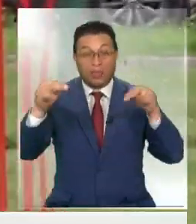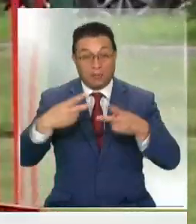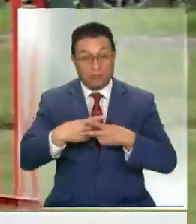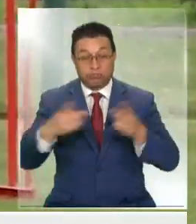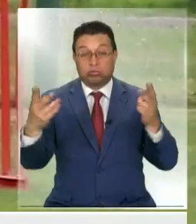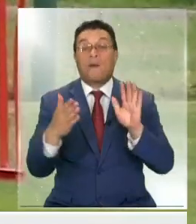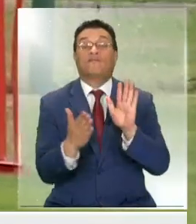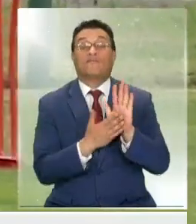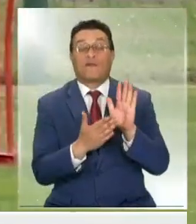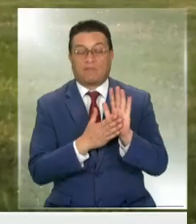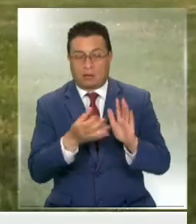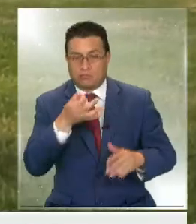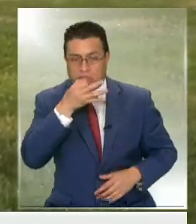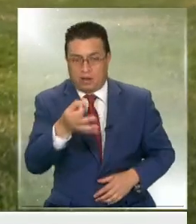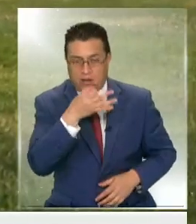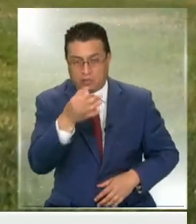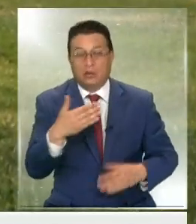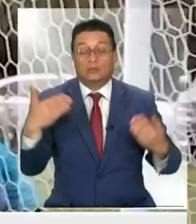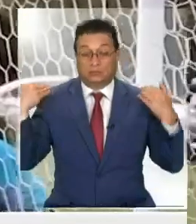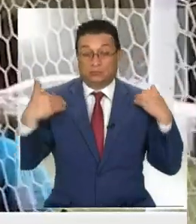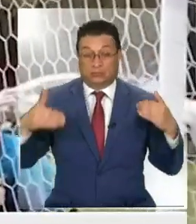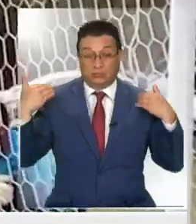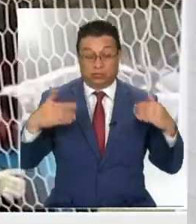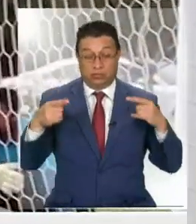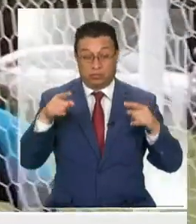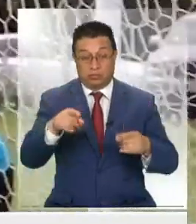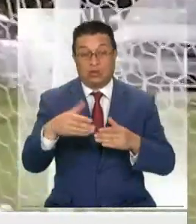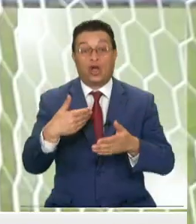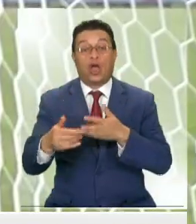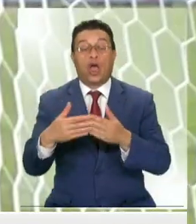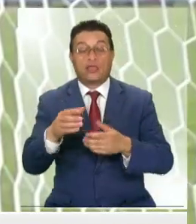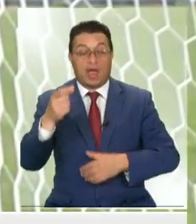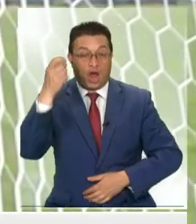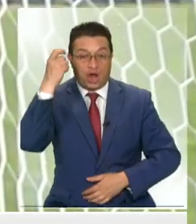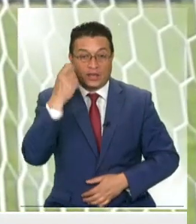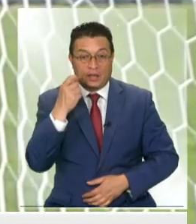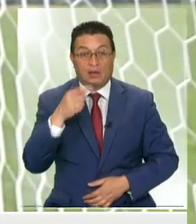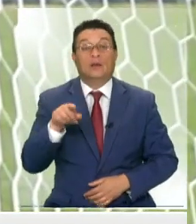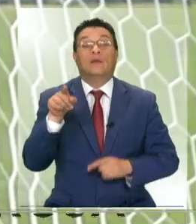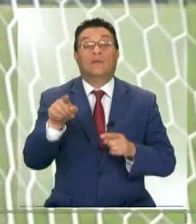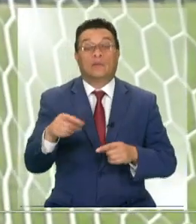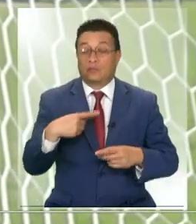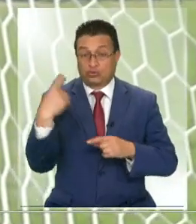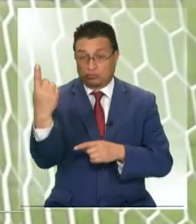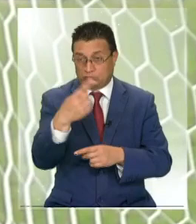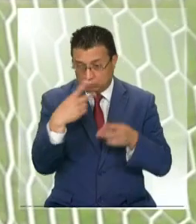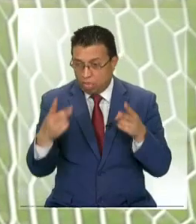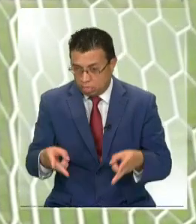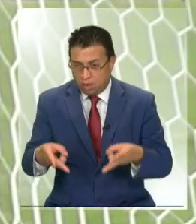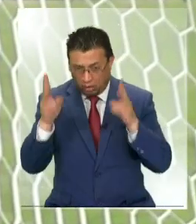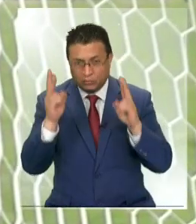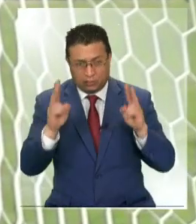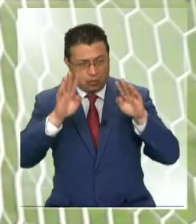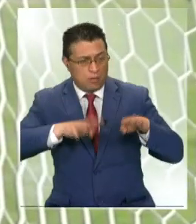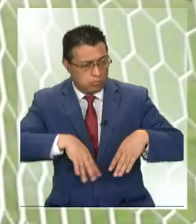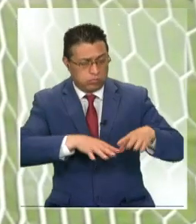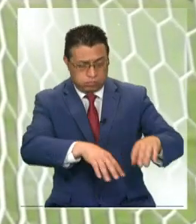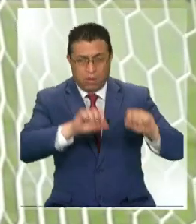es Claudio Bravo, en medio de un entrenamiento en O'Higgins de Rancagua. La gente está en todo su derecho de